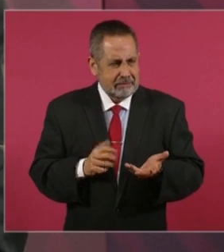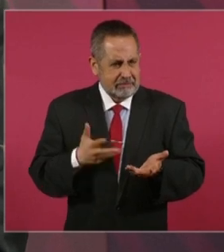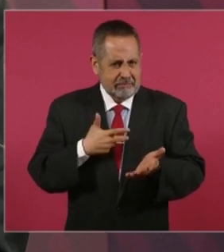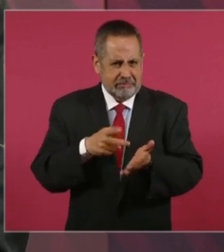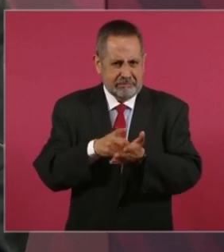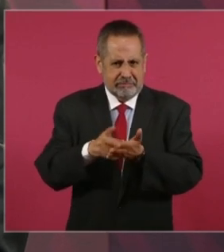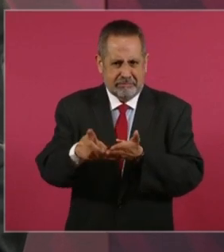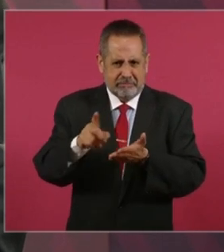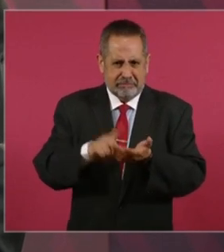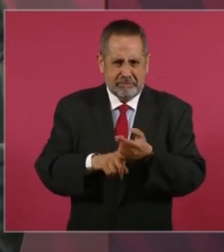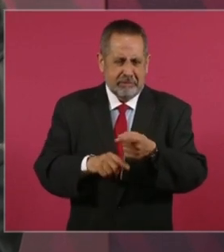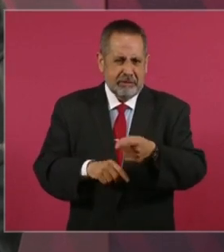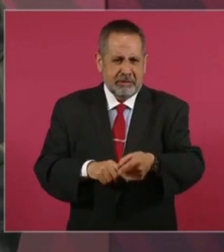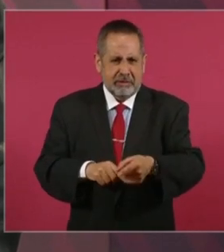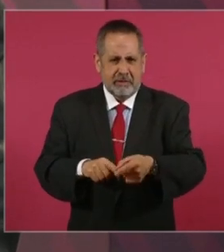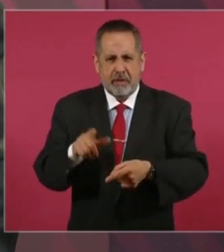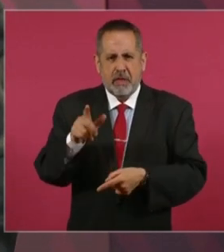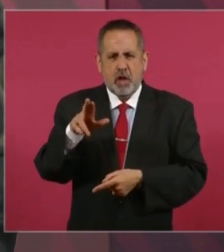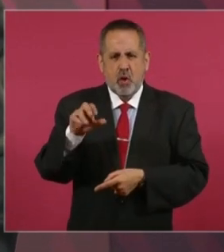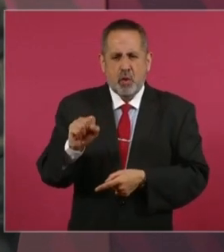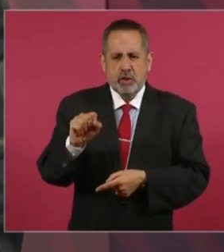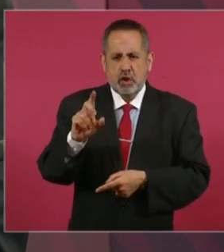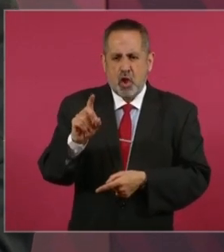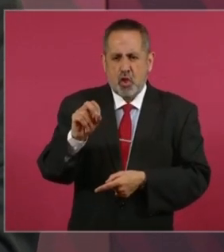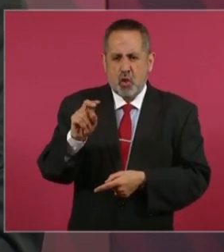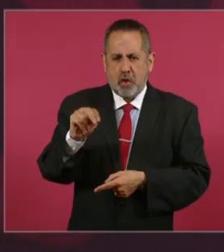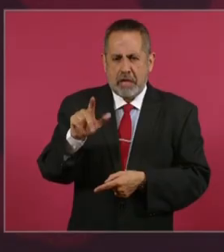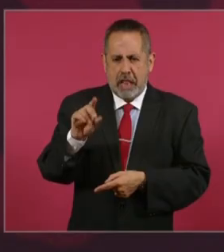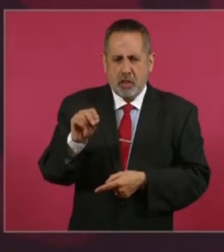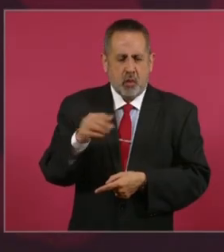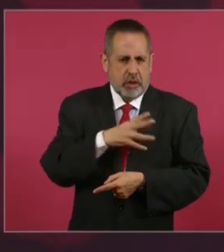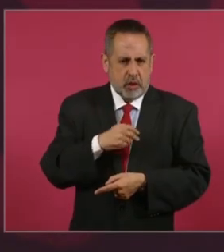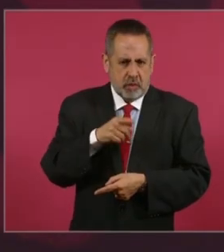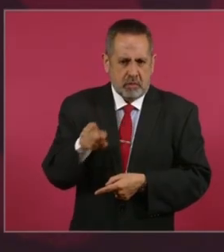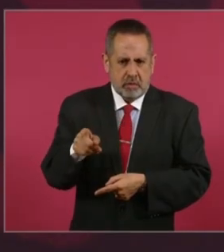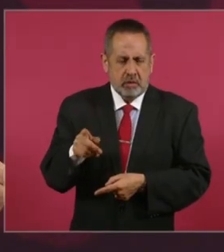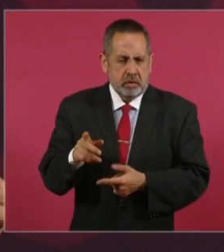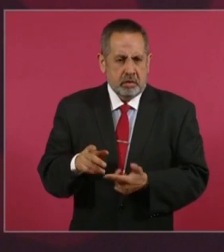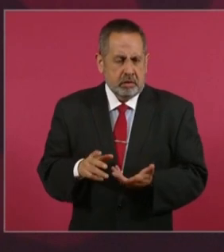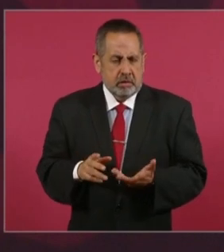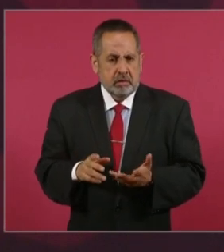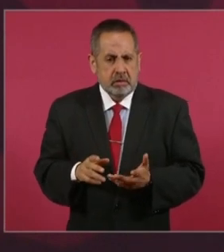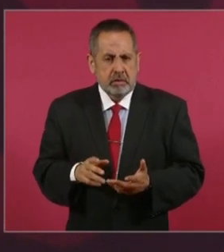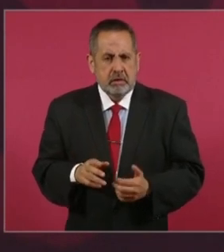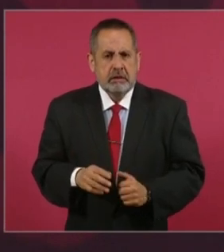Luis Donaldo, que yo